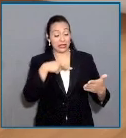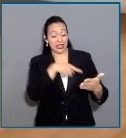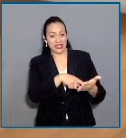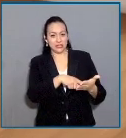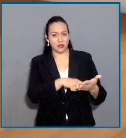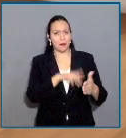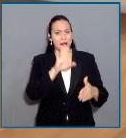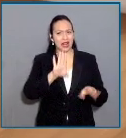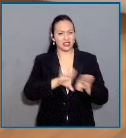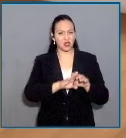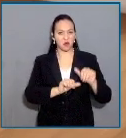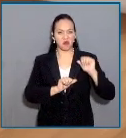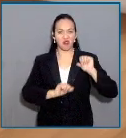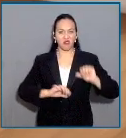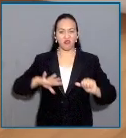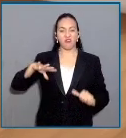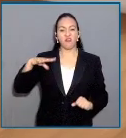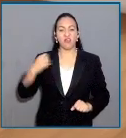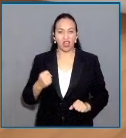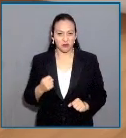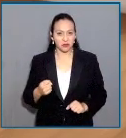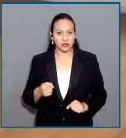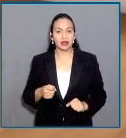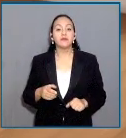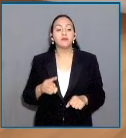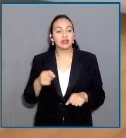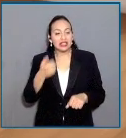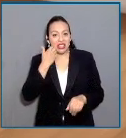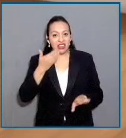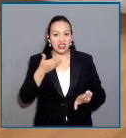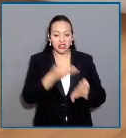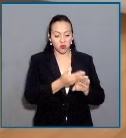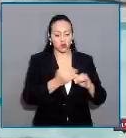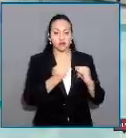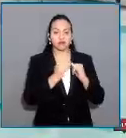la incapacidad de las fiscalías para investigar el delito.